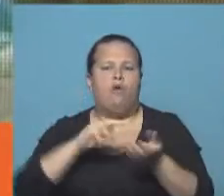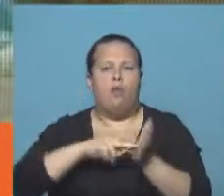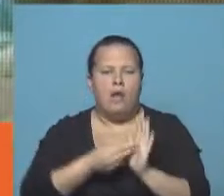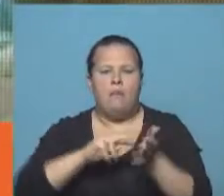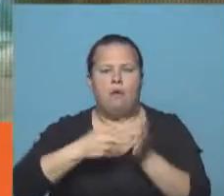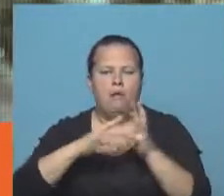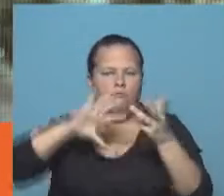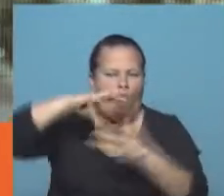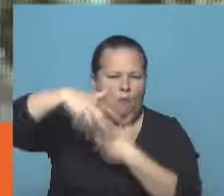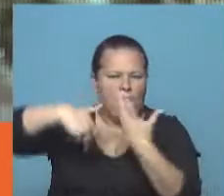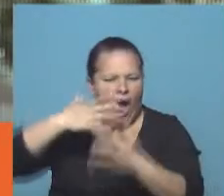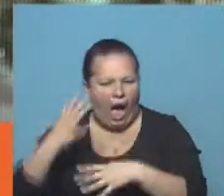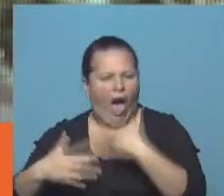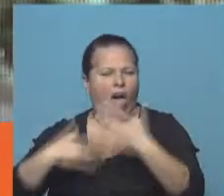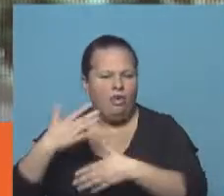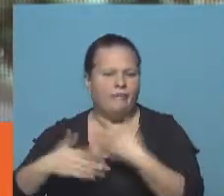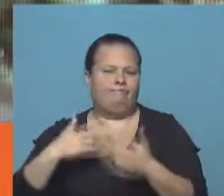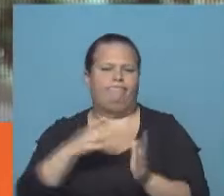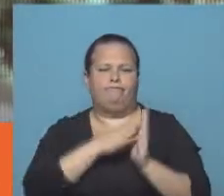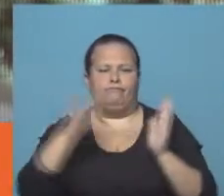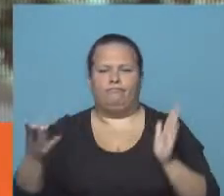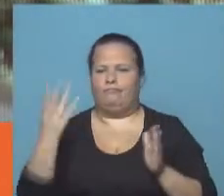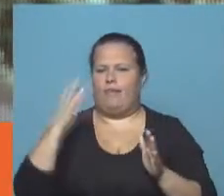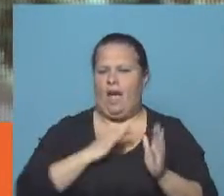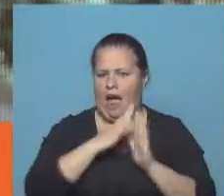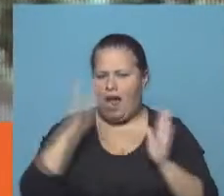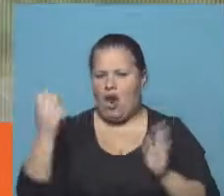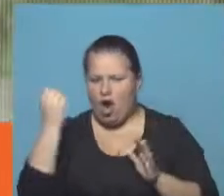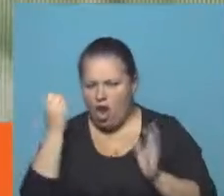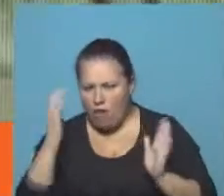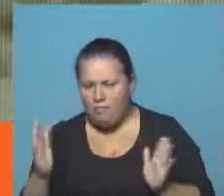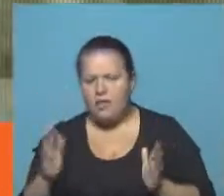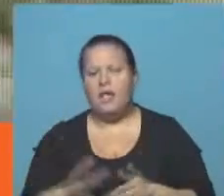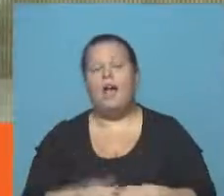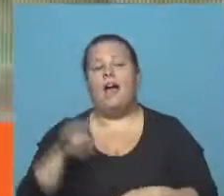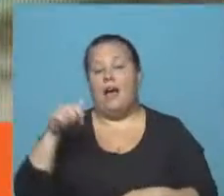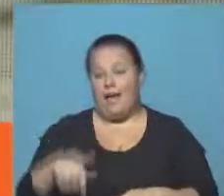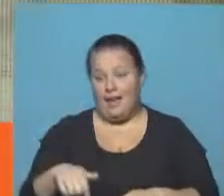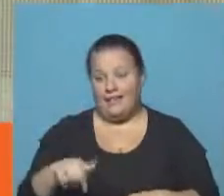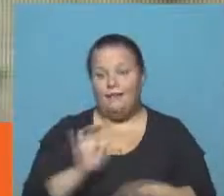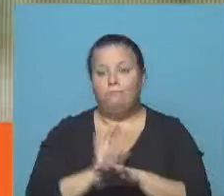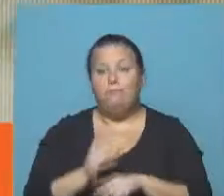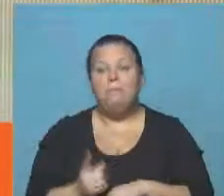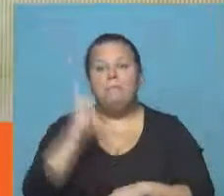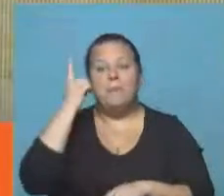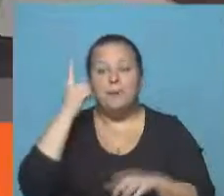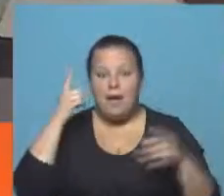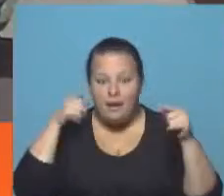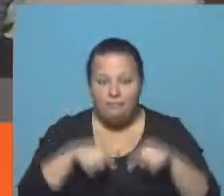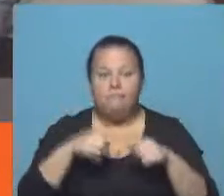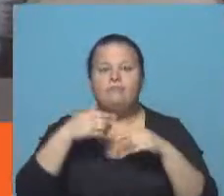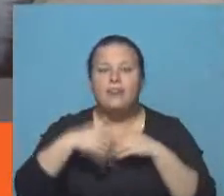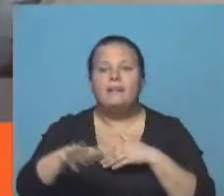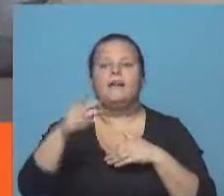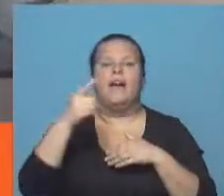y de distorsiones que se fueron acentuando en el curso de los últimos años en la economía. Y esta es, yo diría, la primera coyuntura a partir